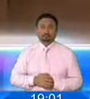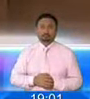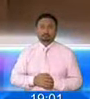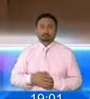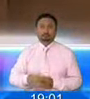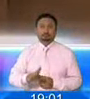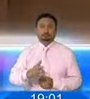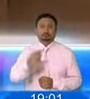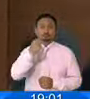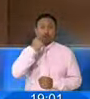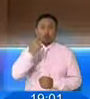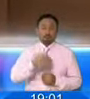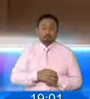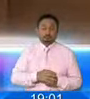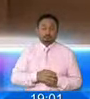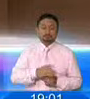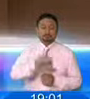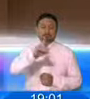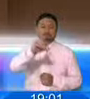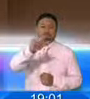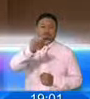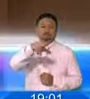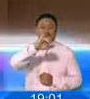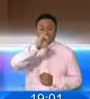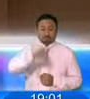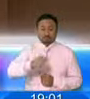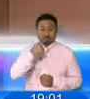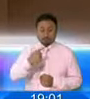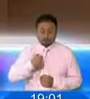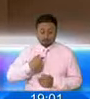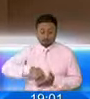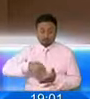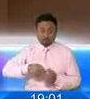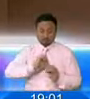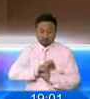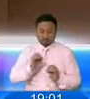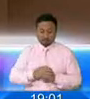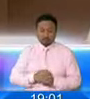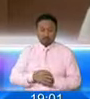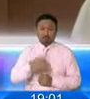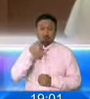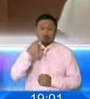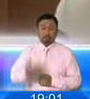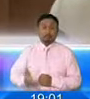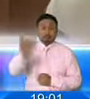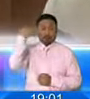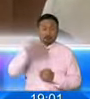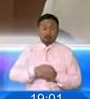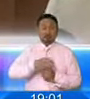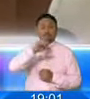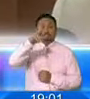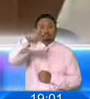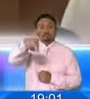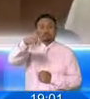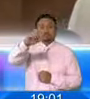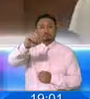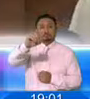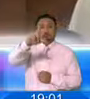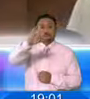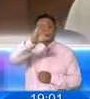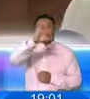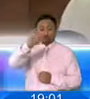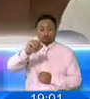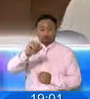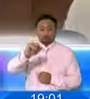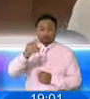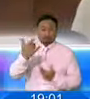de pronunciarse y decir que él no firmó ese documento. Y mi lectura es la siguiente. Un hombre intocable, como fue en su momento Carlos Polit, tiene que irse